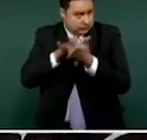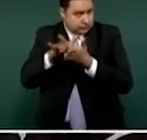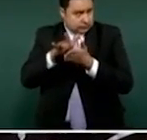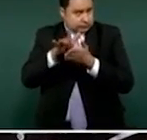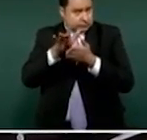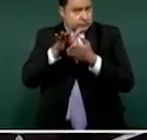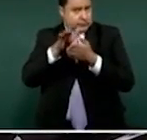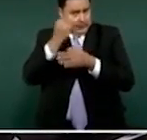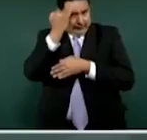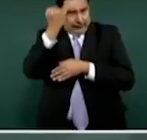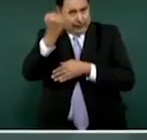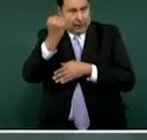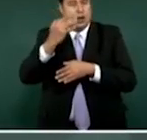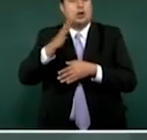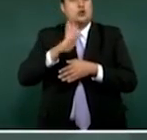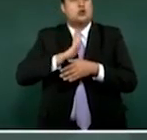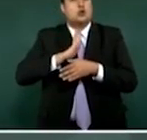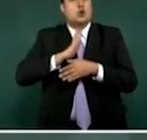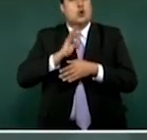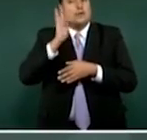me considero humanista,